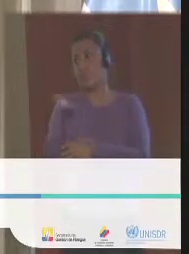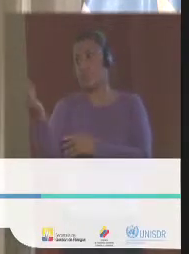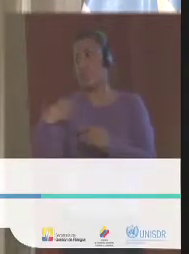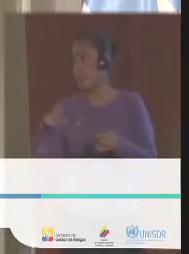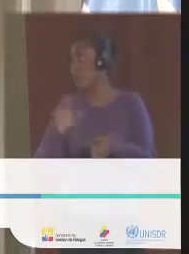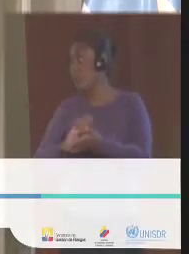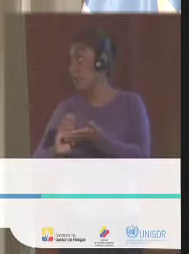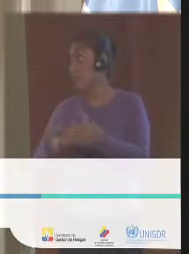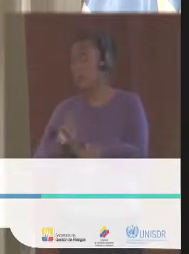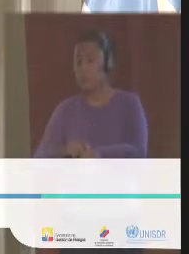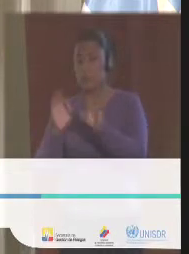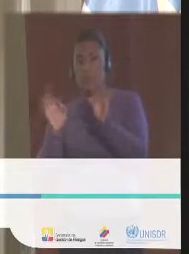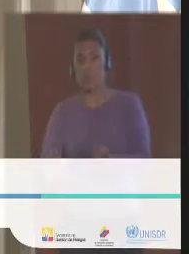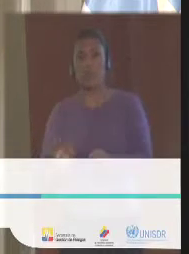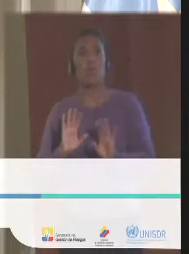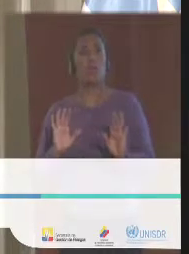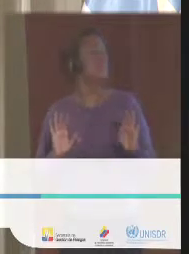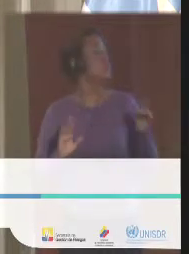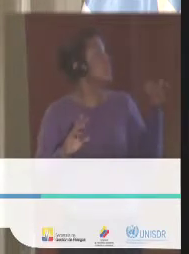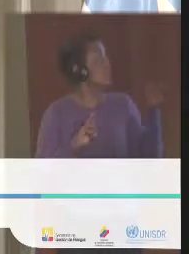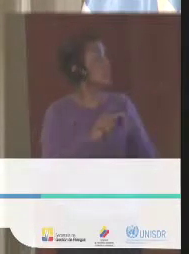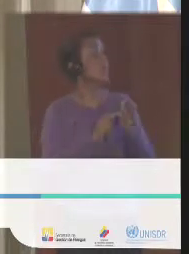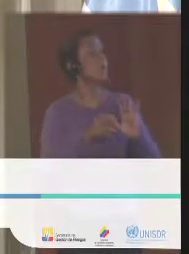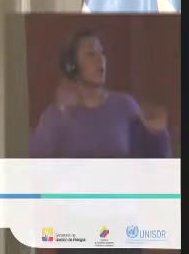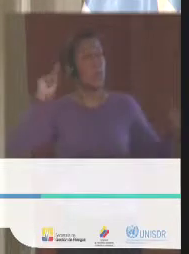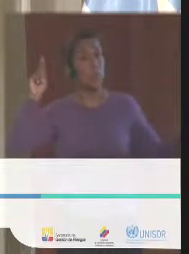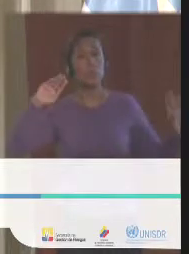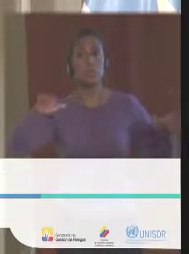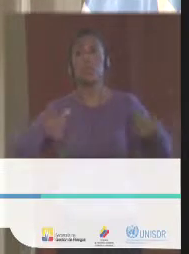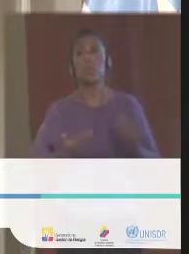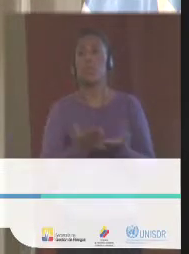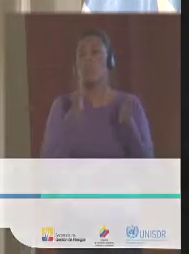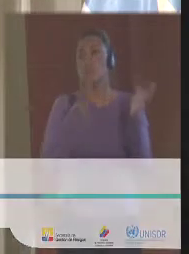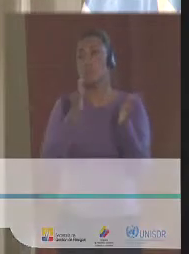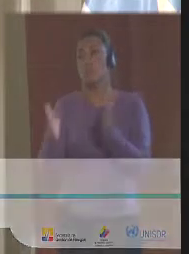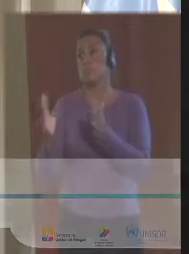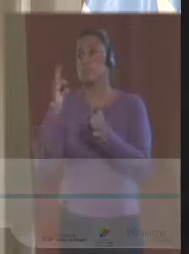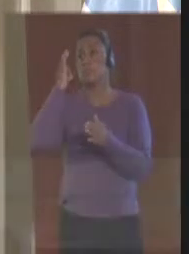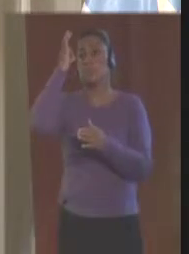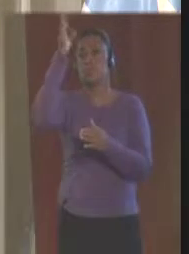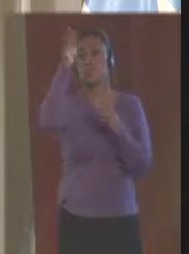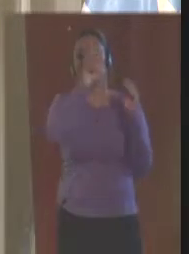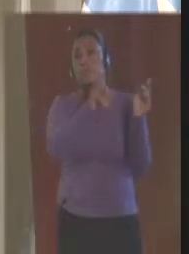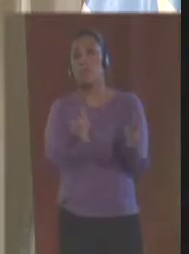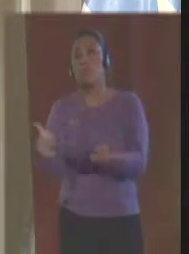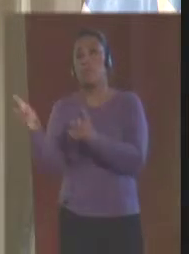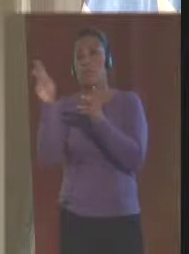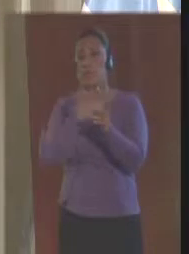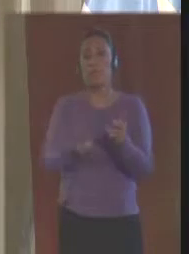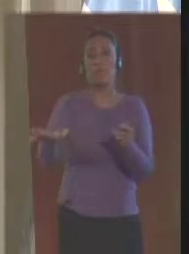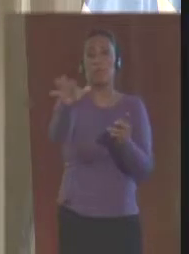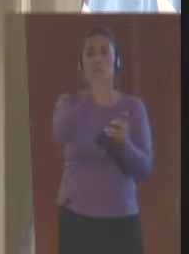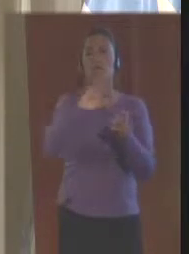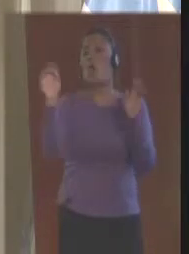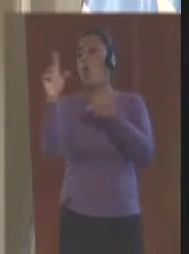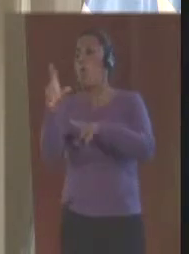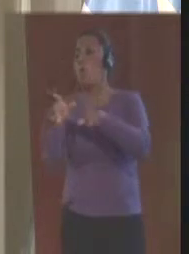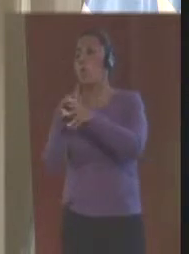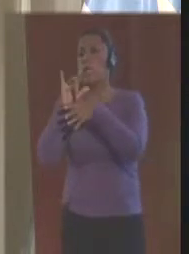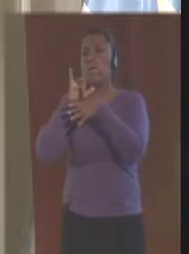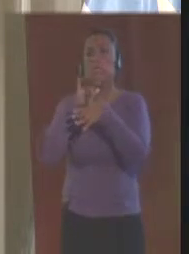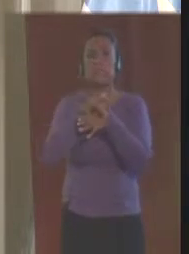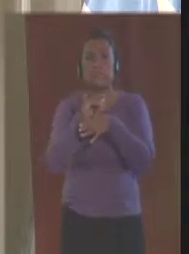abusar del tiempo, obviamente también hay políticas en cuanto a la gestión prospectiva, a la planificación territorial y gestión del riesgo,